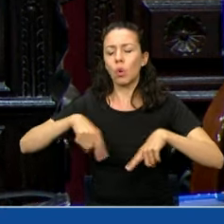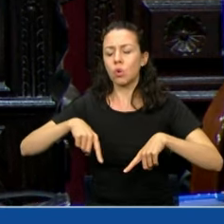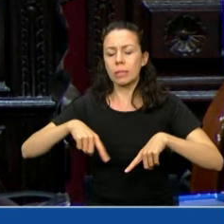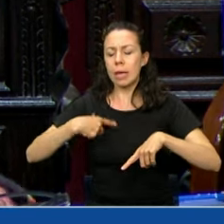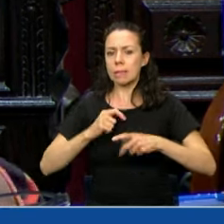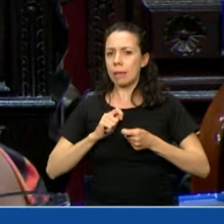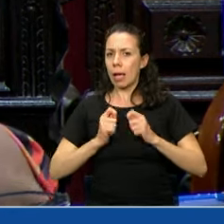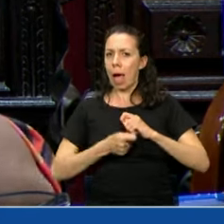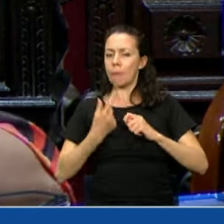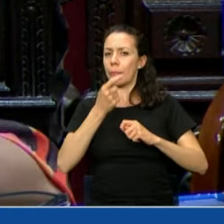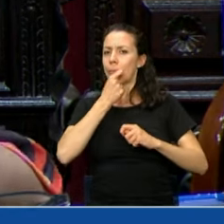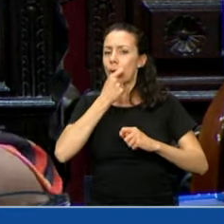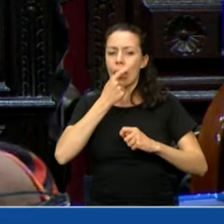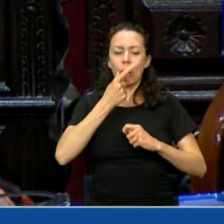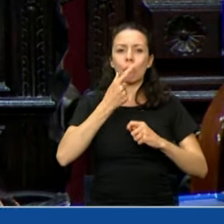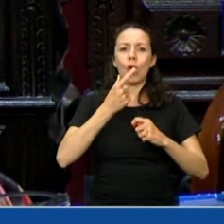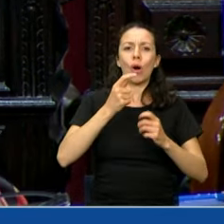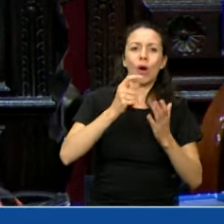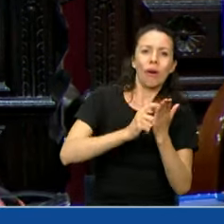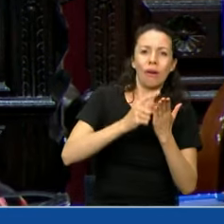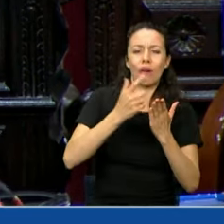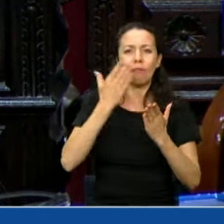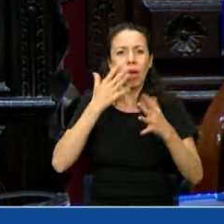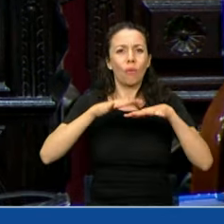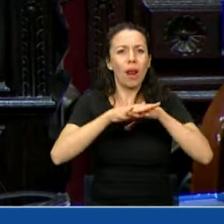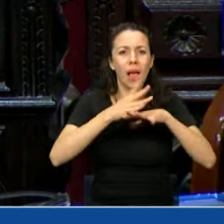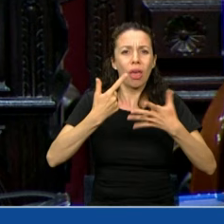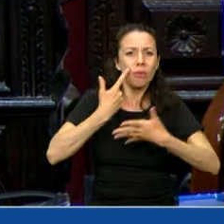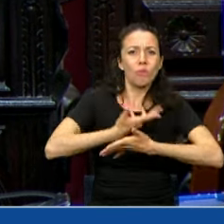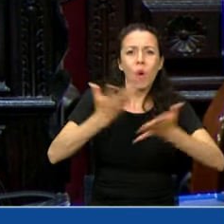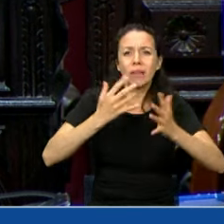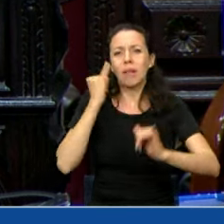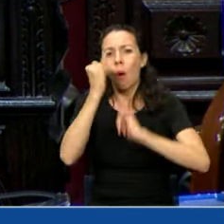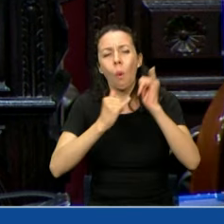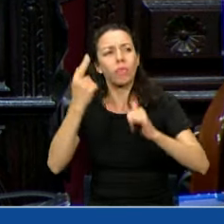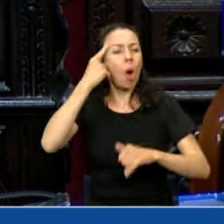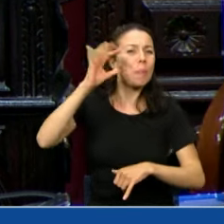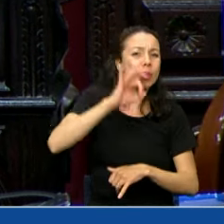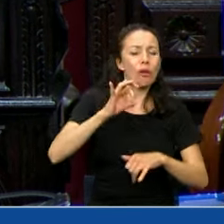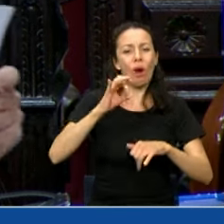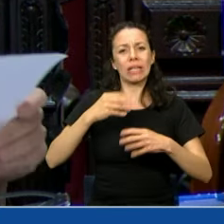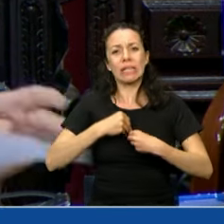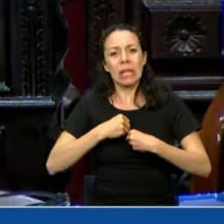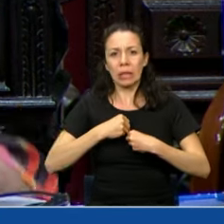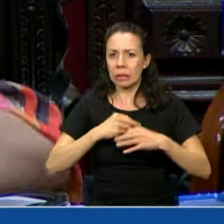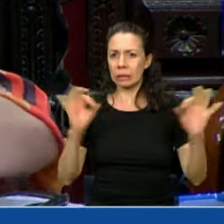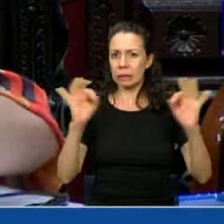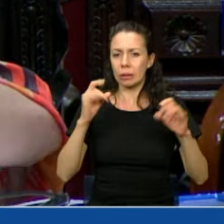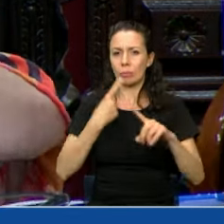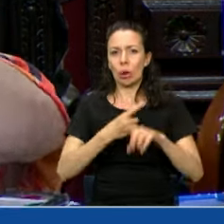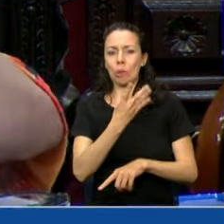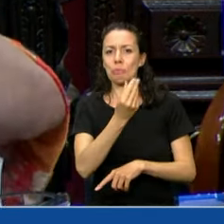redes sociales o no se animen a plantear las cosas como las piensan y las sienten por temor a este tipo de violencias en este marco yo